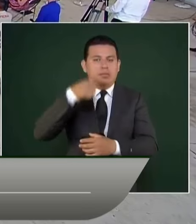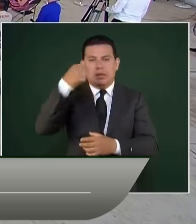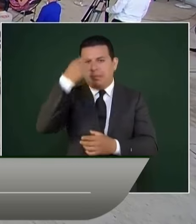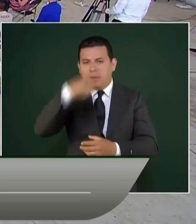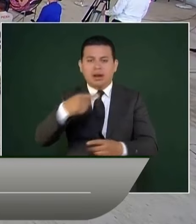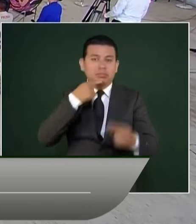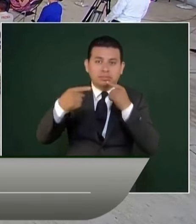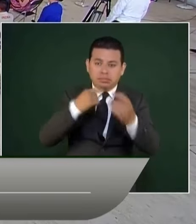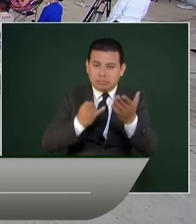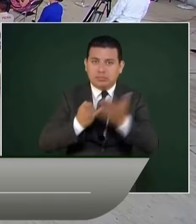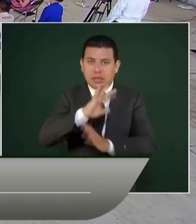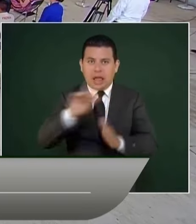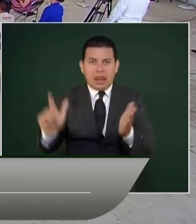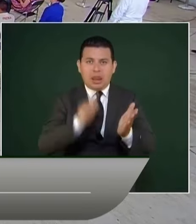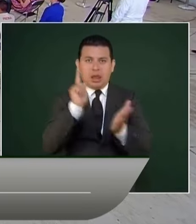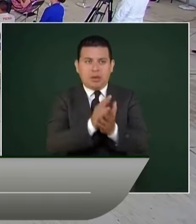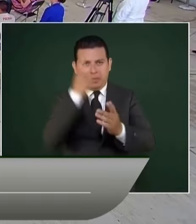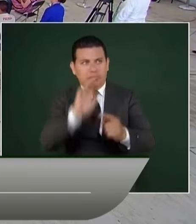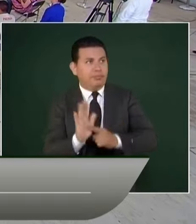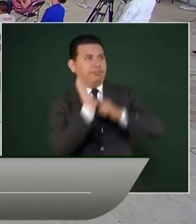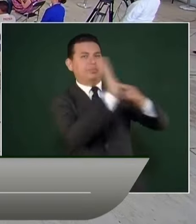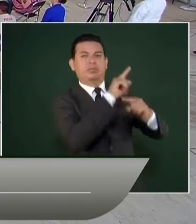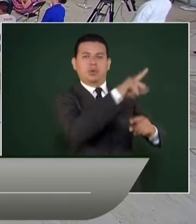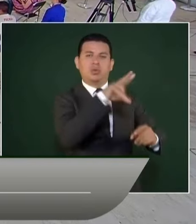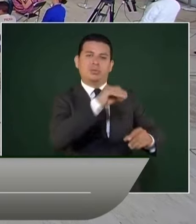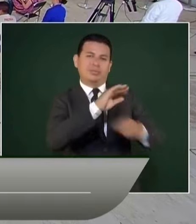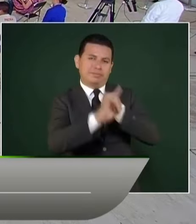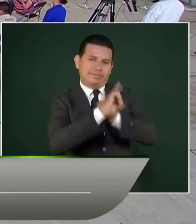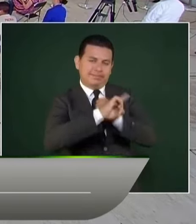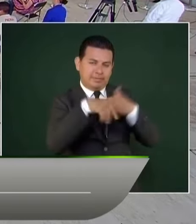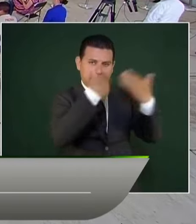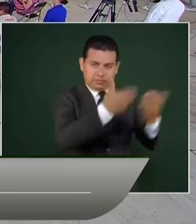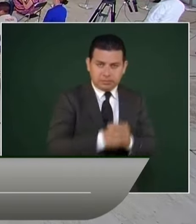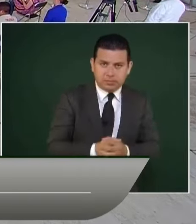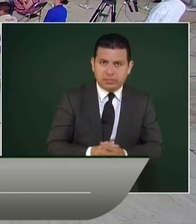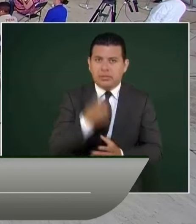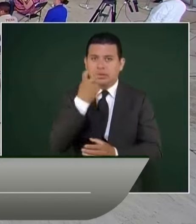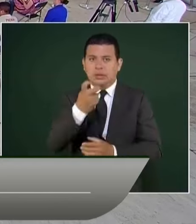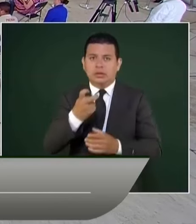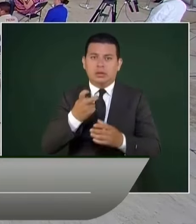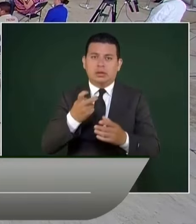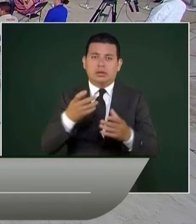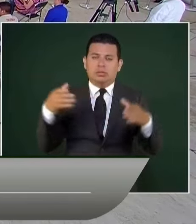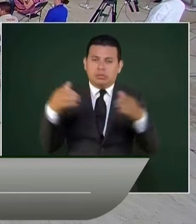tomar la decisión final. Ahí nosotros mandamos una cosa que se llama Amicus